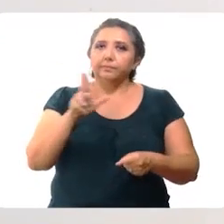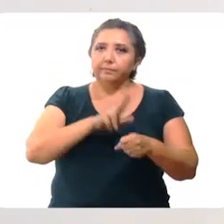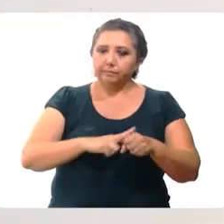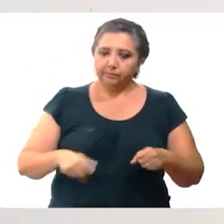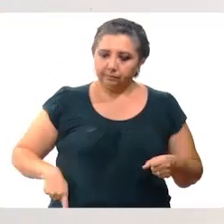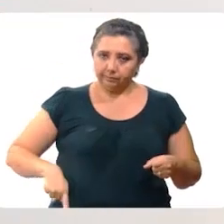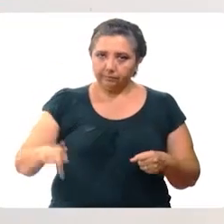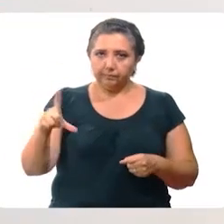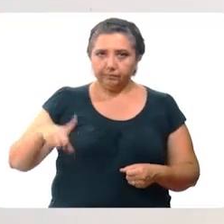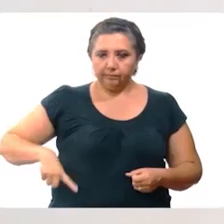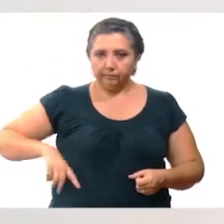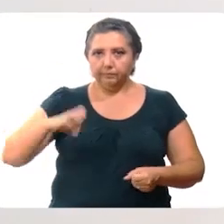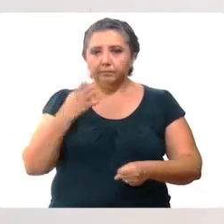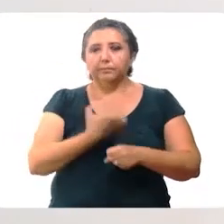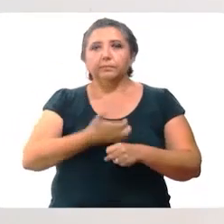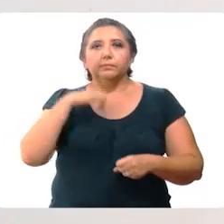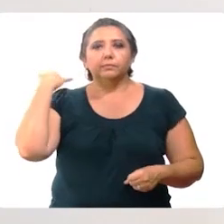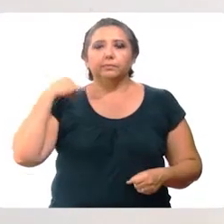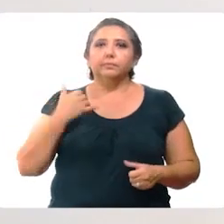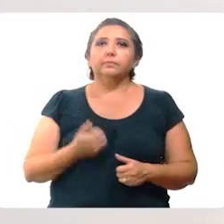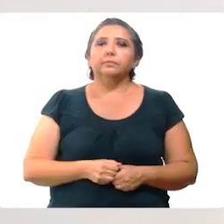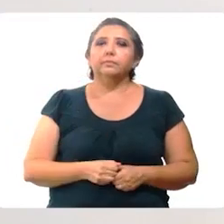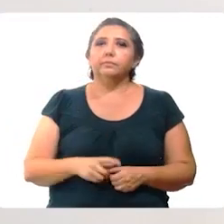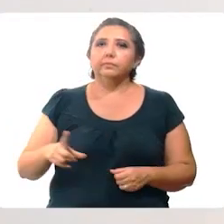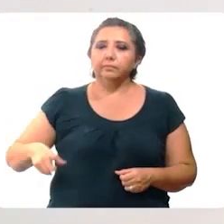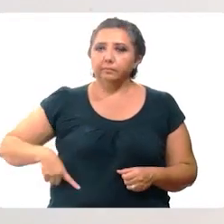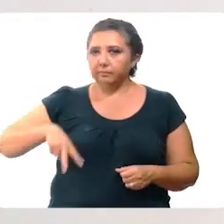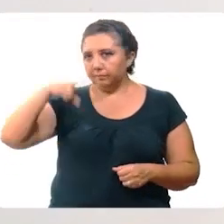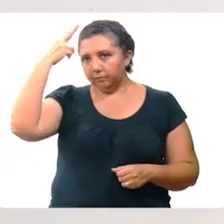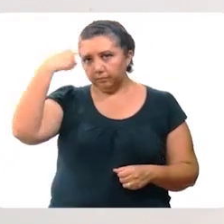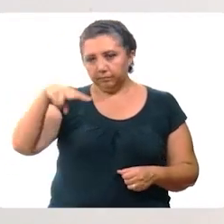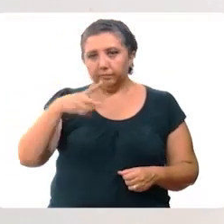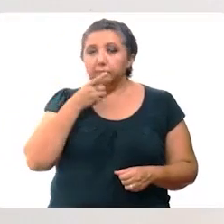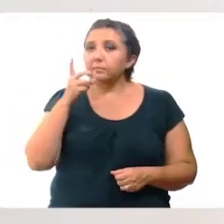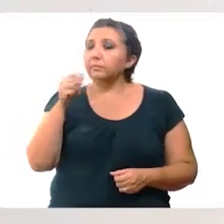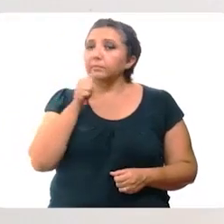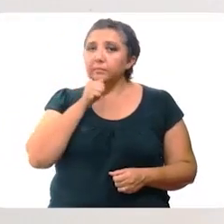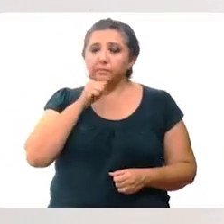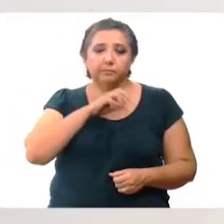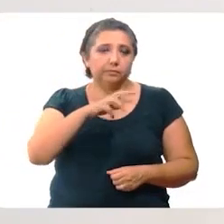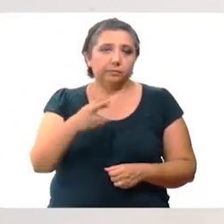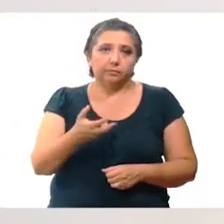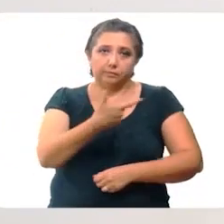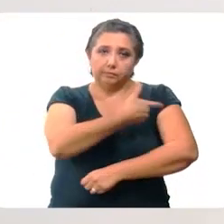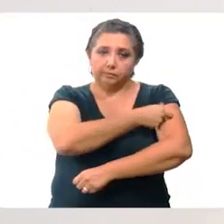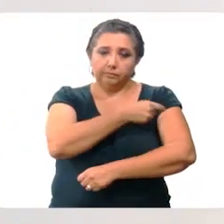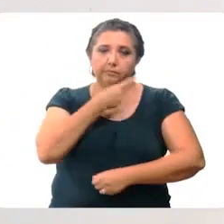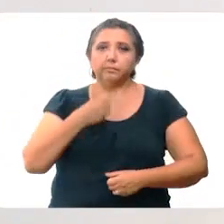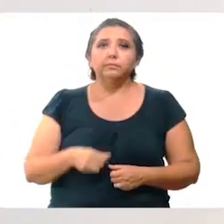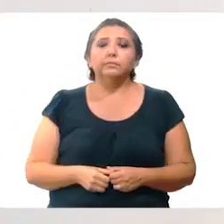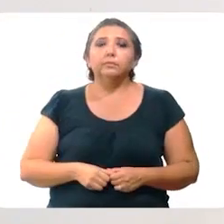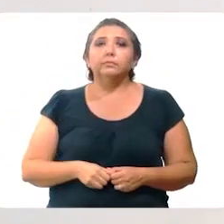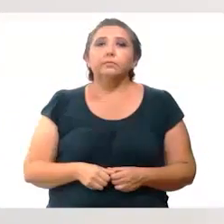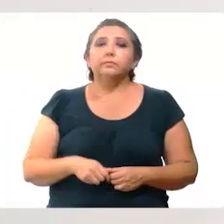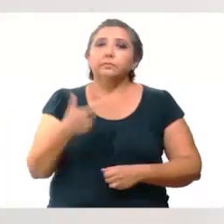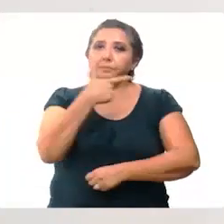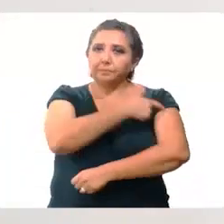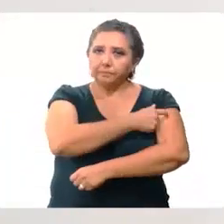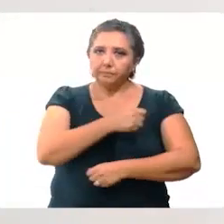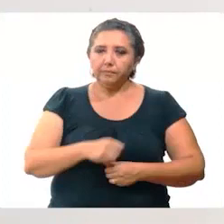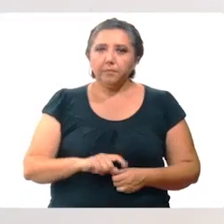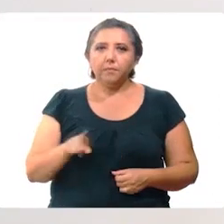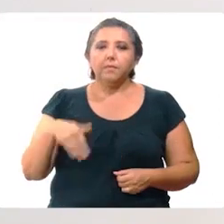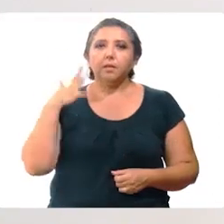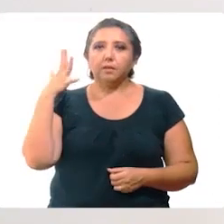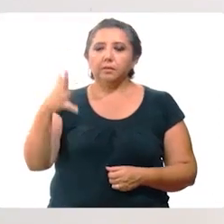hospitales públicos del Gobierno del Estado de Yucatán y del Gobierno Federal que no han recibido la dosis contra el coronavirus. La vacunación